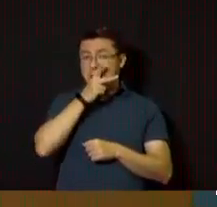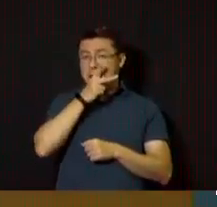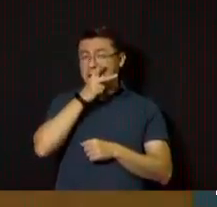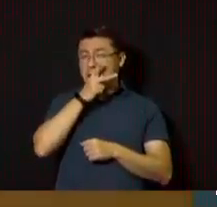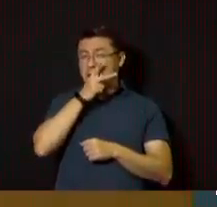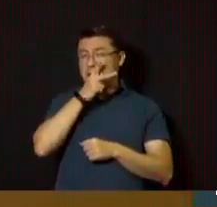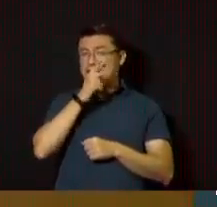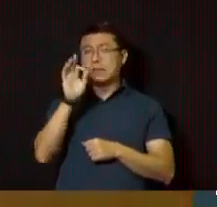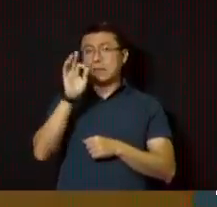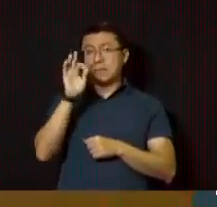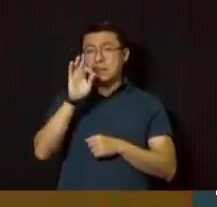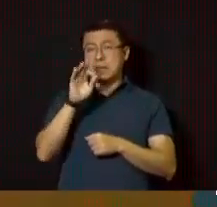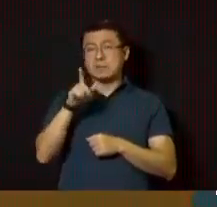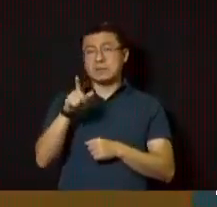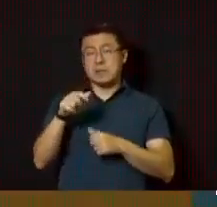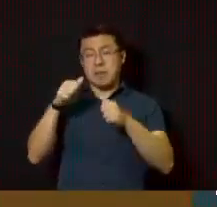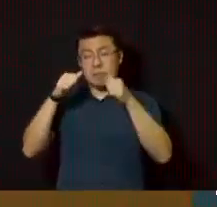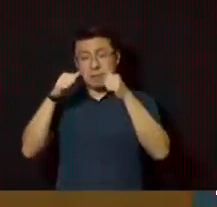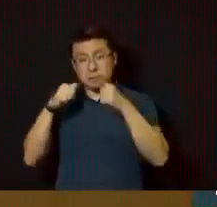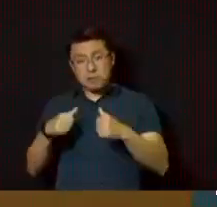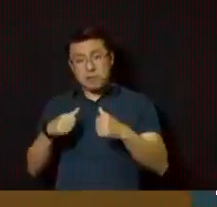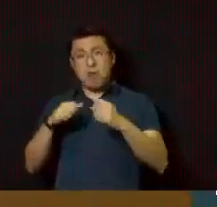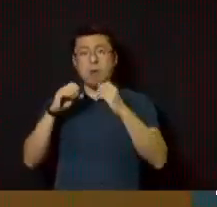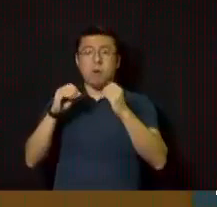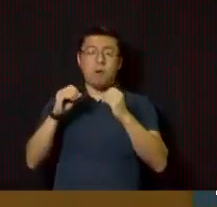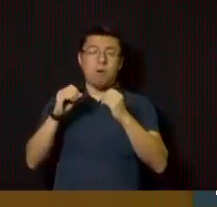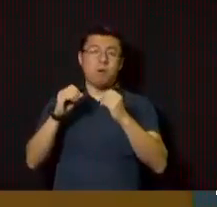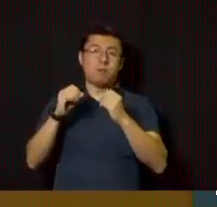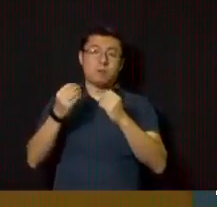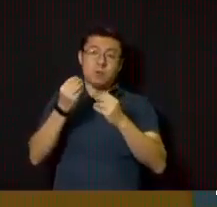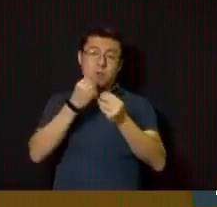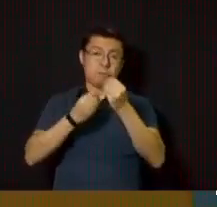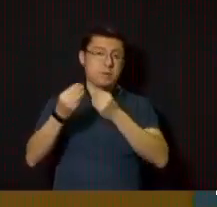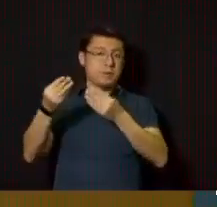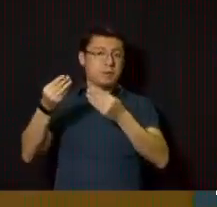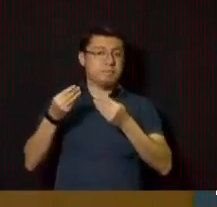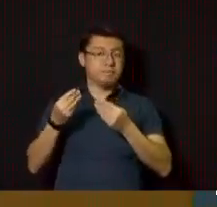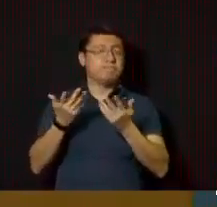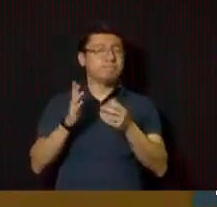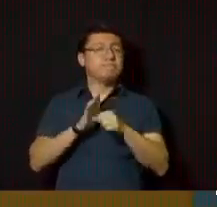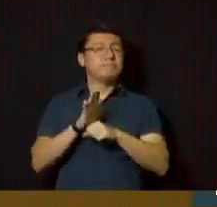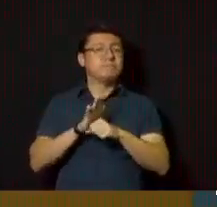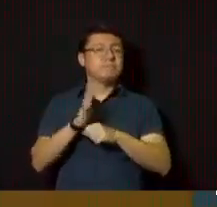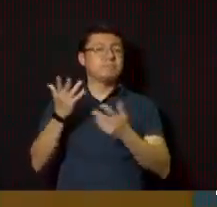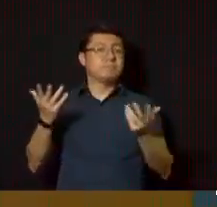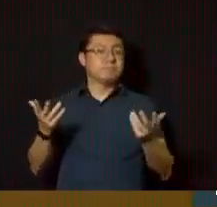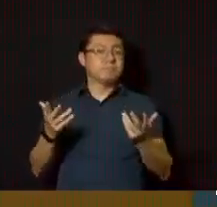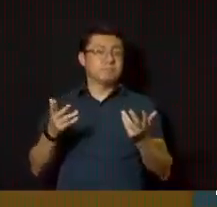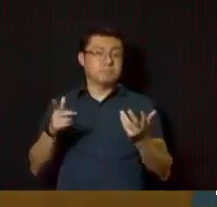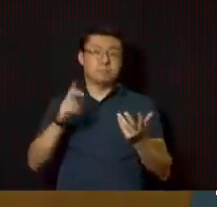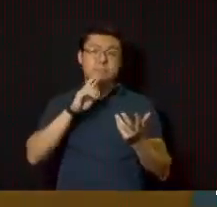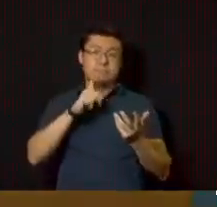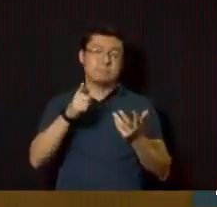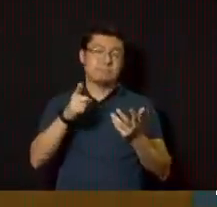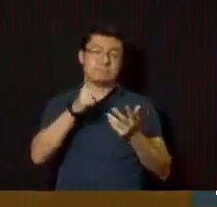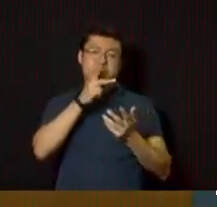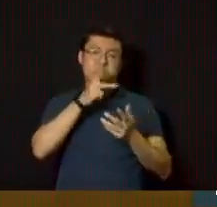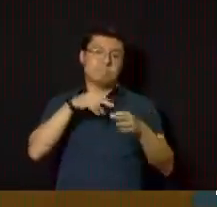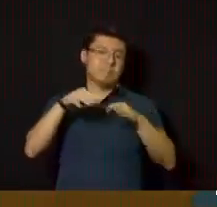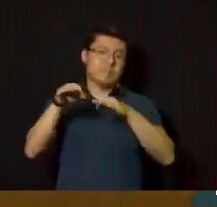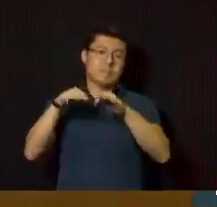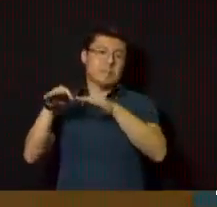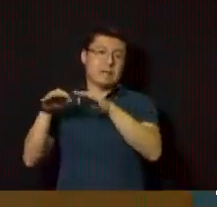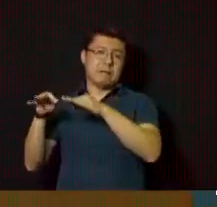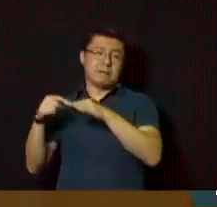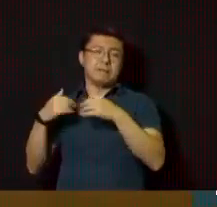o te daba de comer. Entonces ellos prefirieron primero darte comer, por eso se iban a trabajar. Y de verdad que entendí y